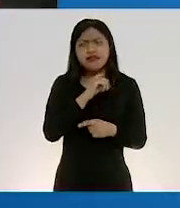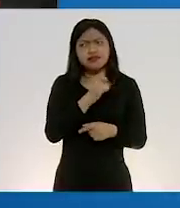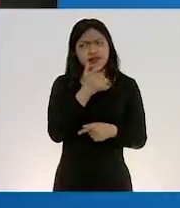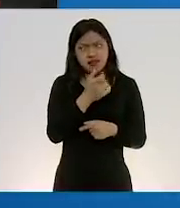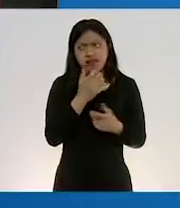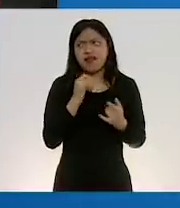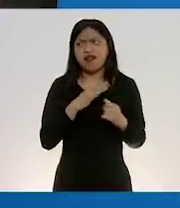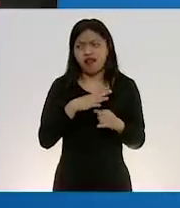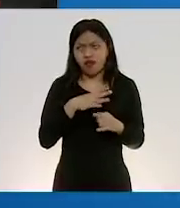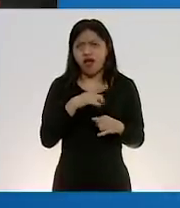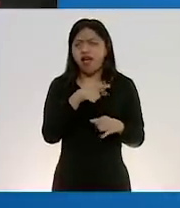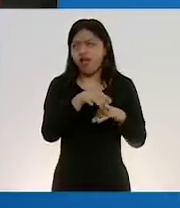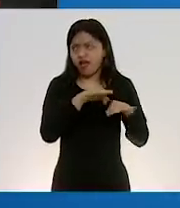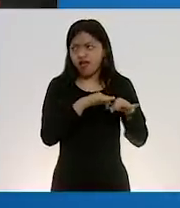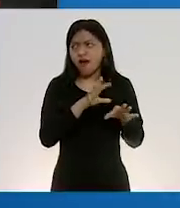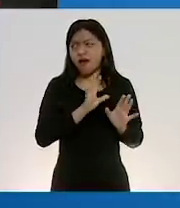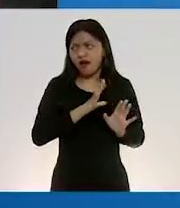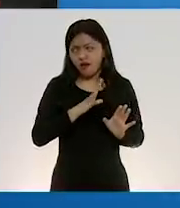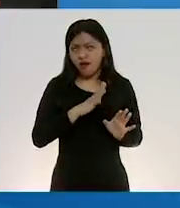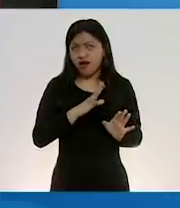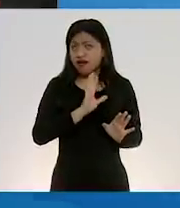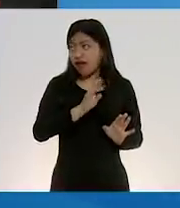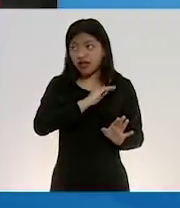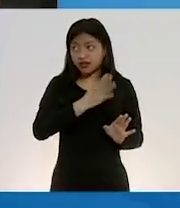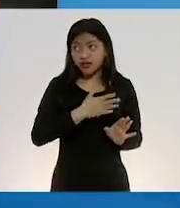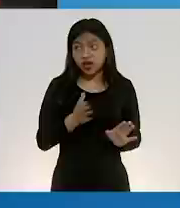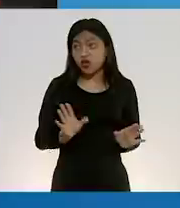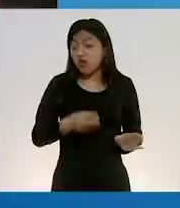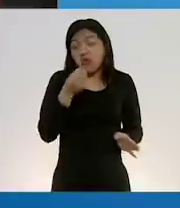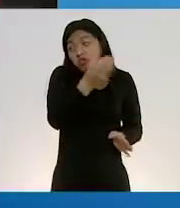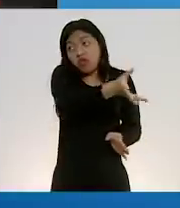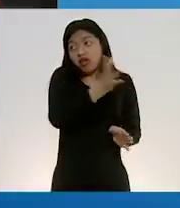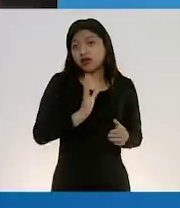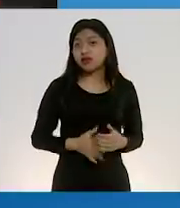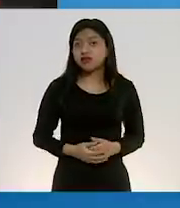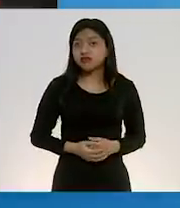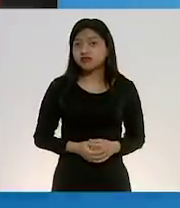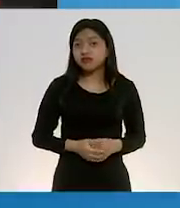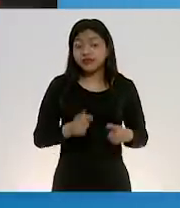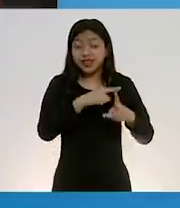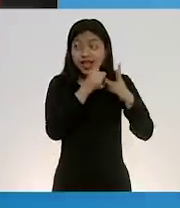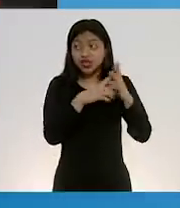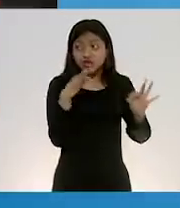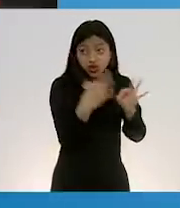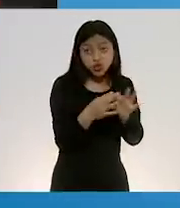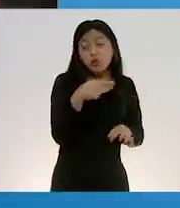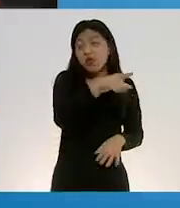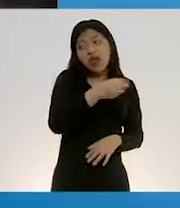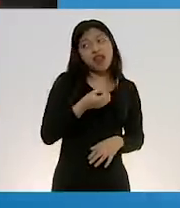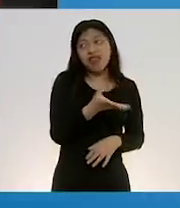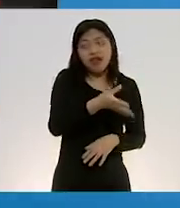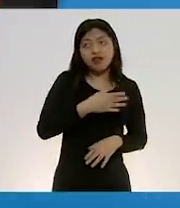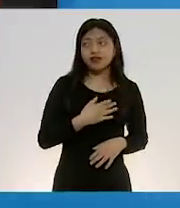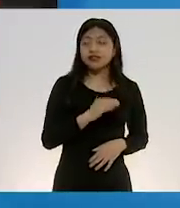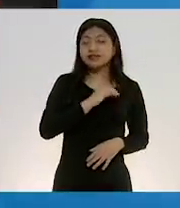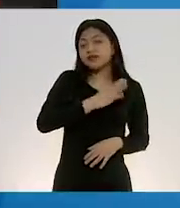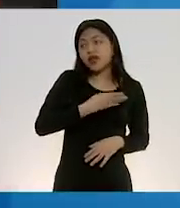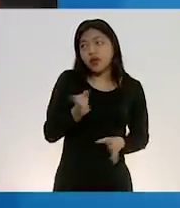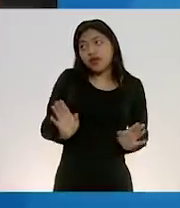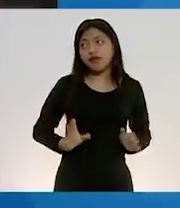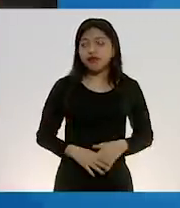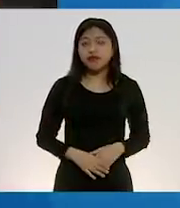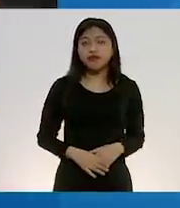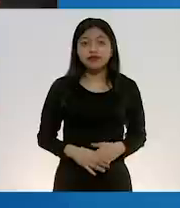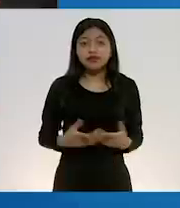prestigio, si tiene un oficio, es español, punto. Ese es el único criterio que a ellos les sirve. Y nos encontramos con